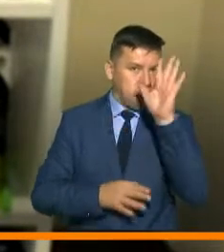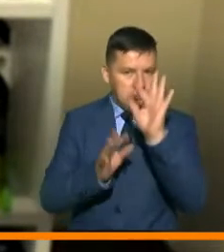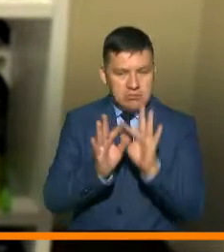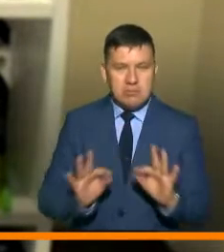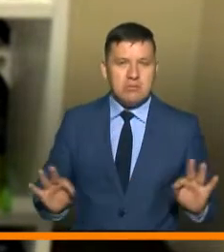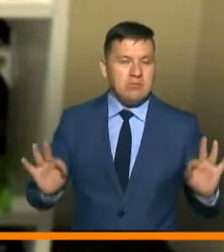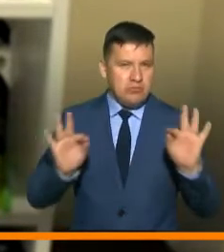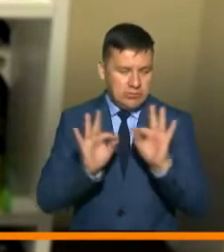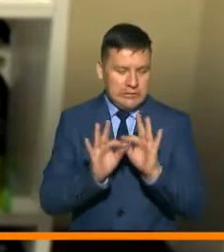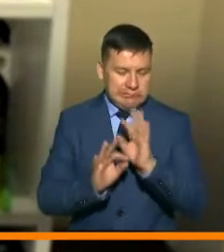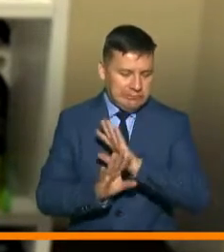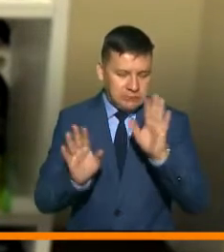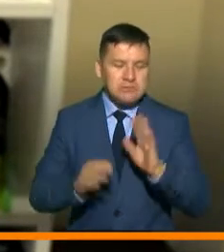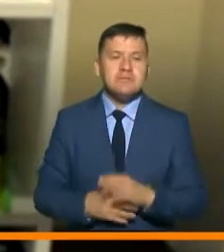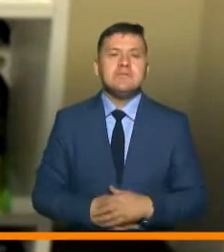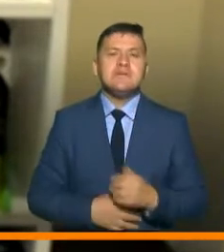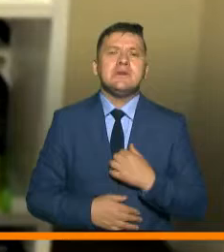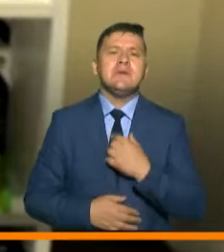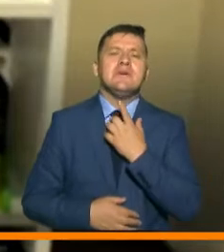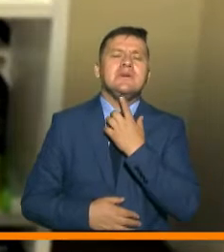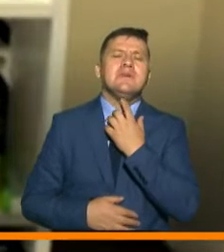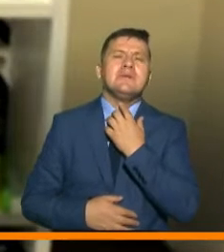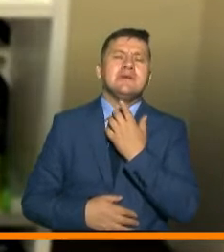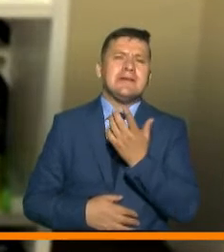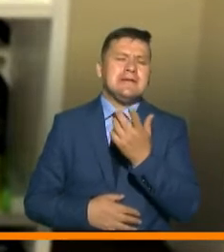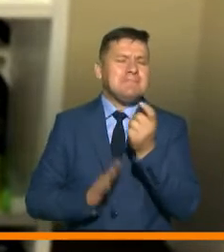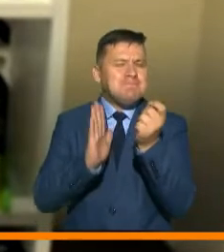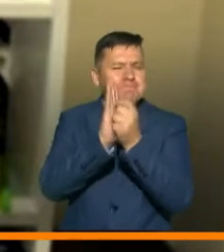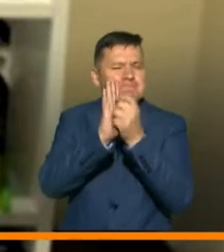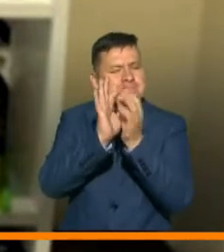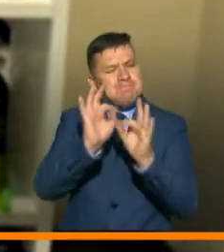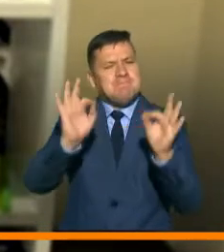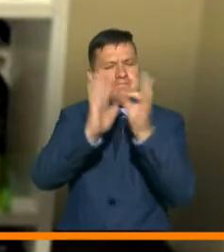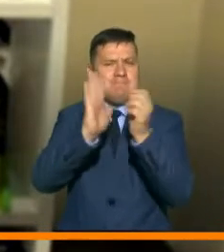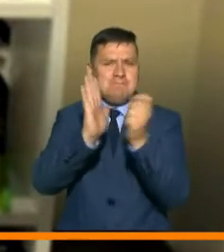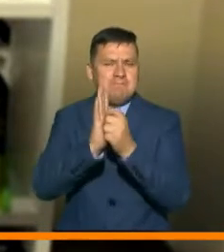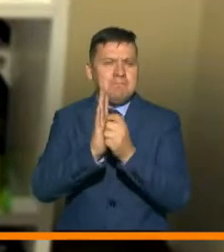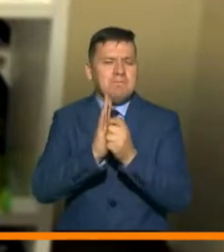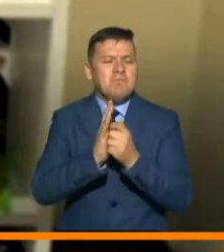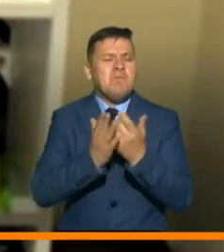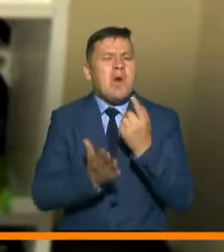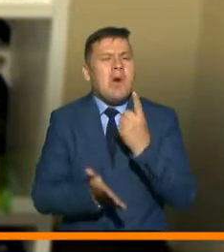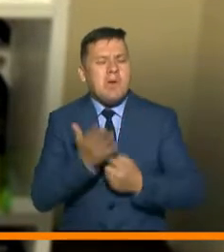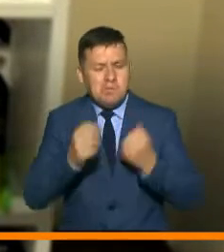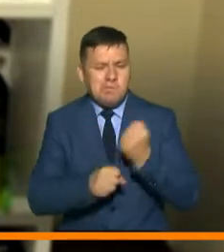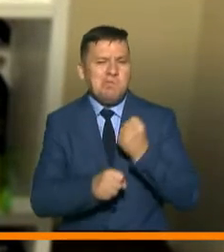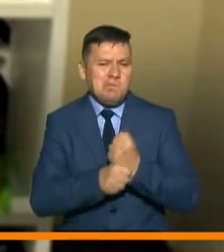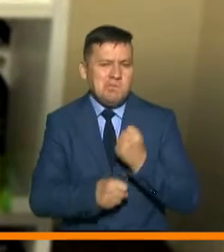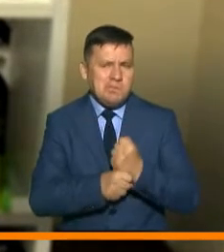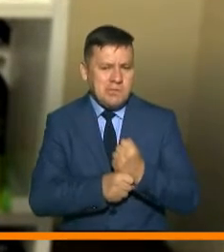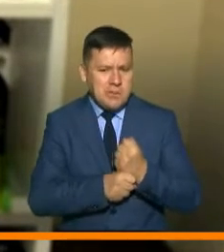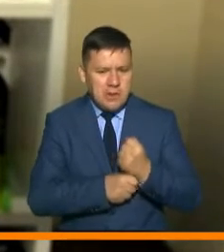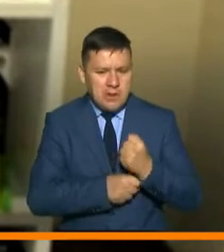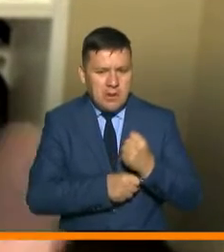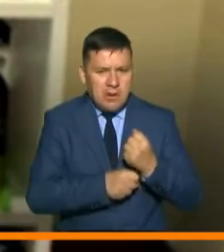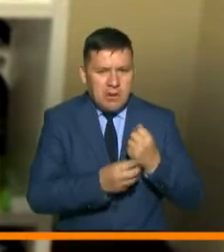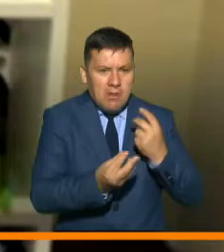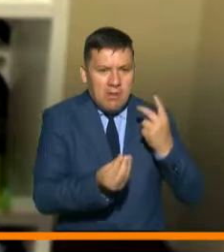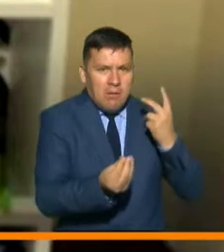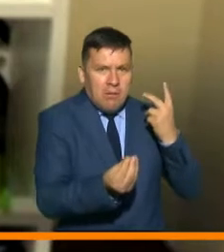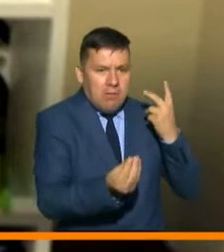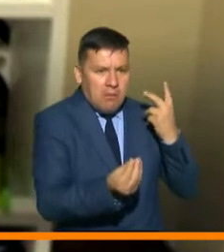importante también me gustaría subrayar el rol que puede tener esta vacuna